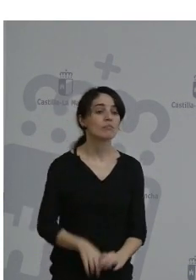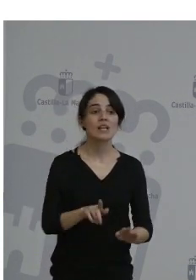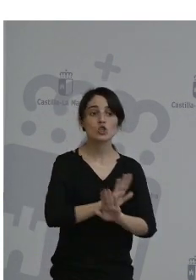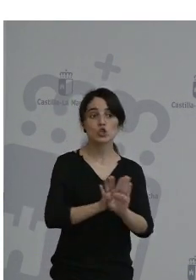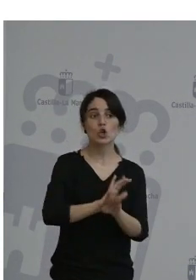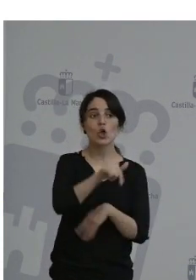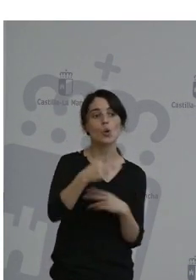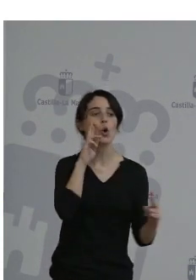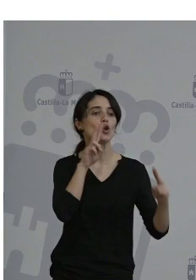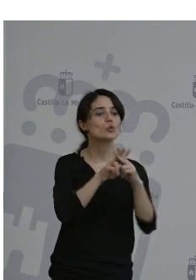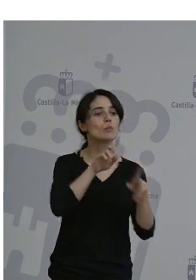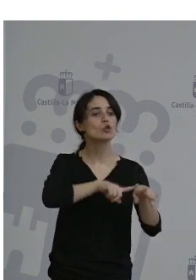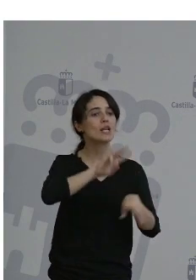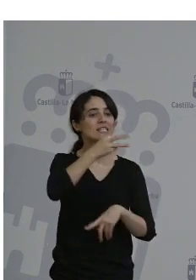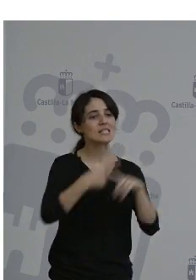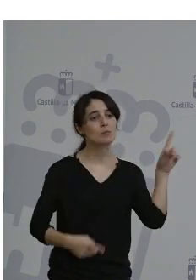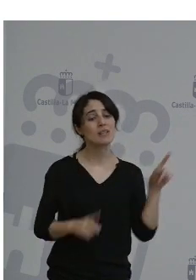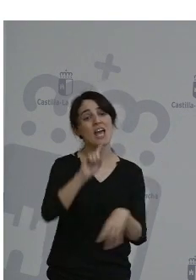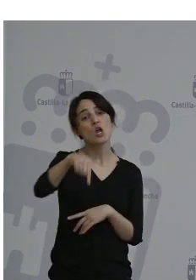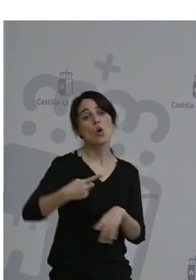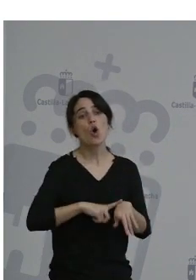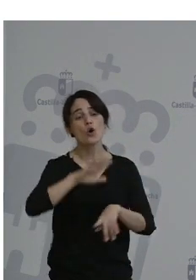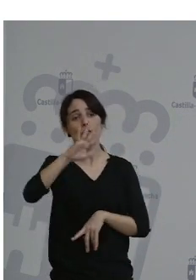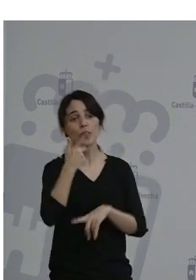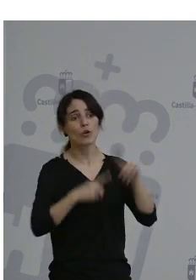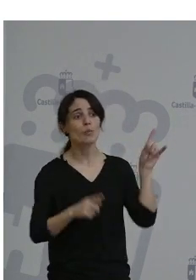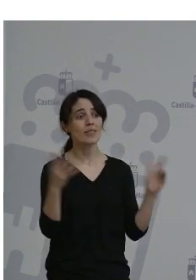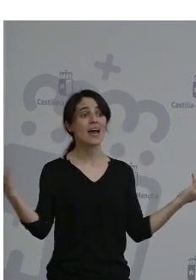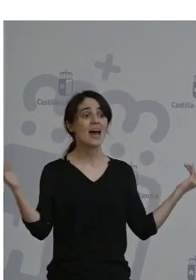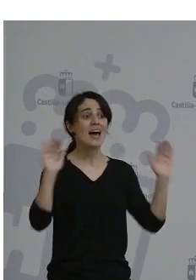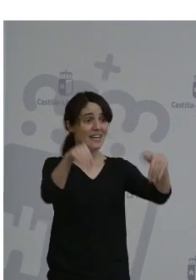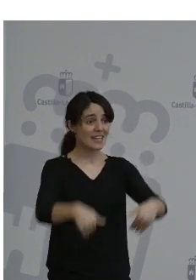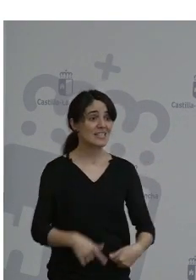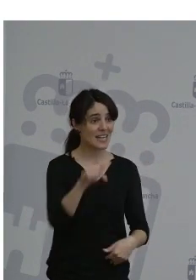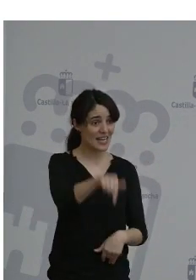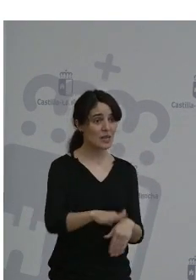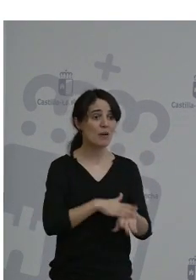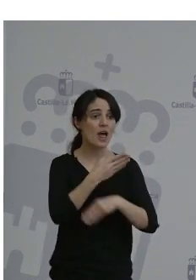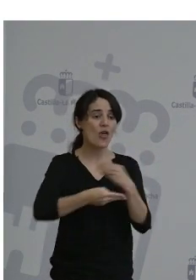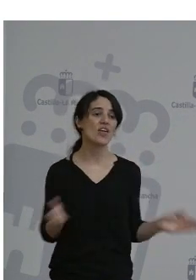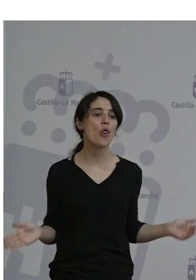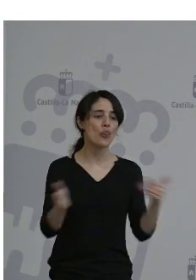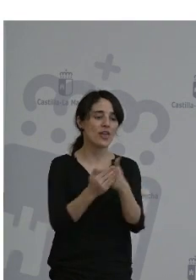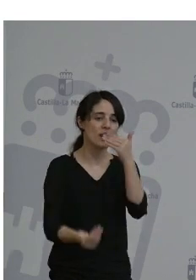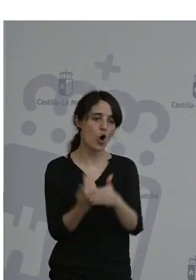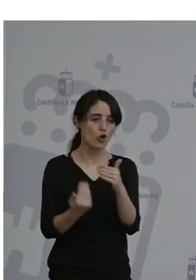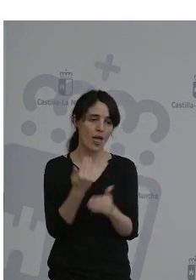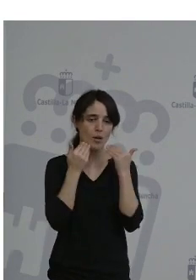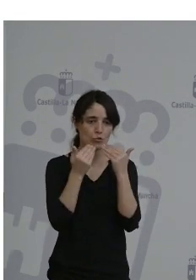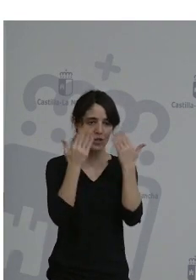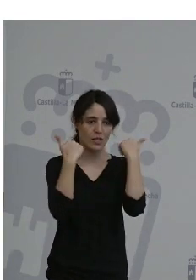todo. Nos vemos a las 3 y media. Luego a las 5 y media volvemos aquí para hacer el cierre de la jornada. Muchas gracias. ¡Aplausos!